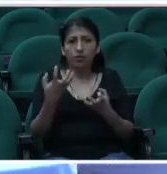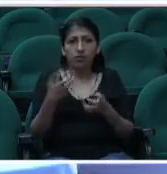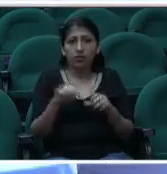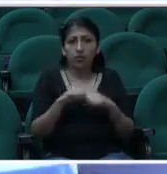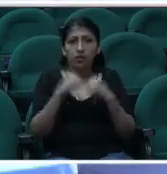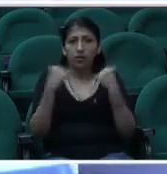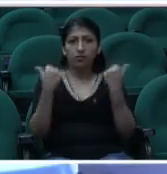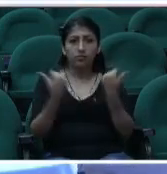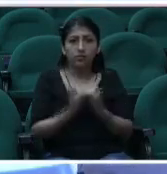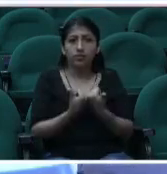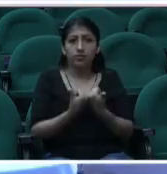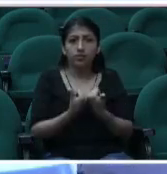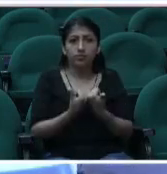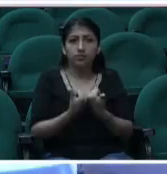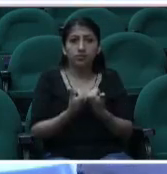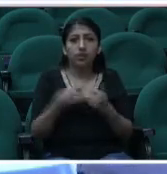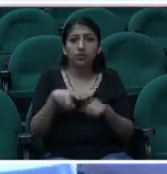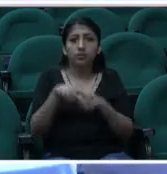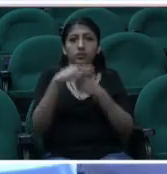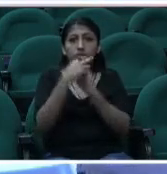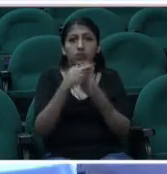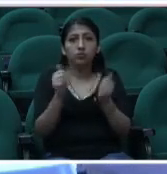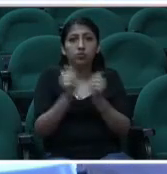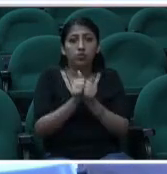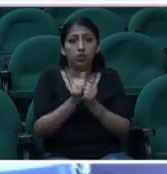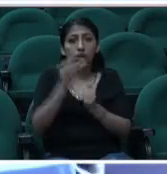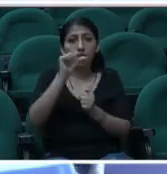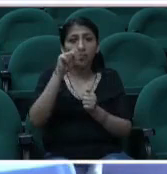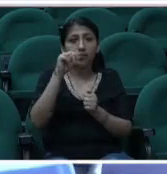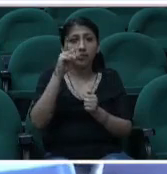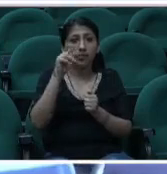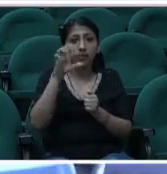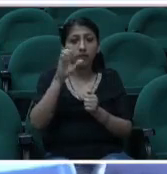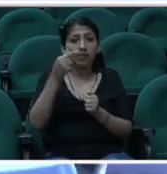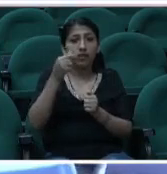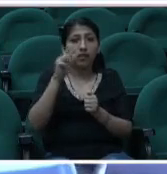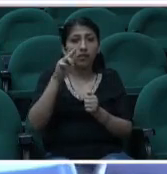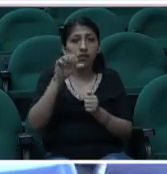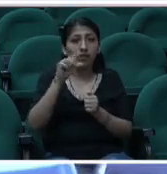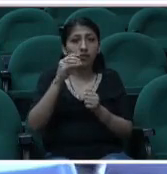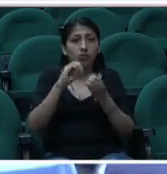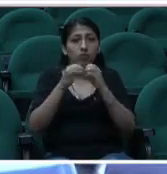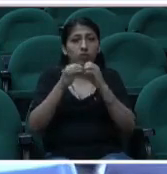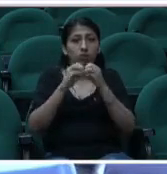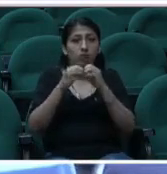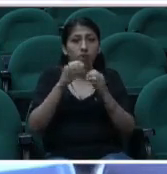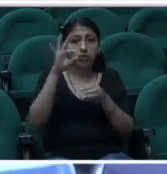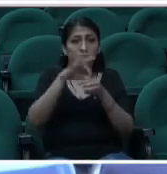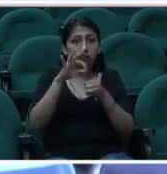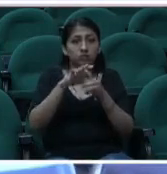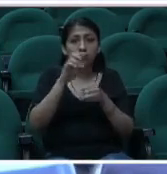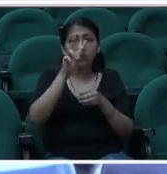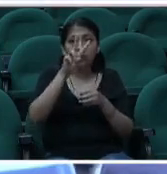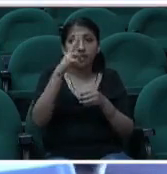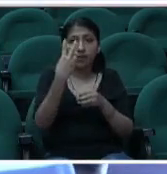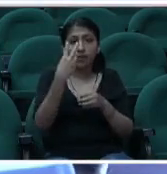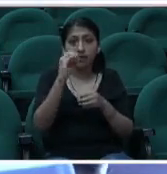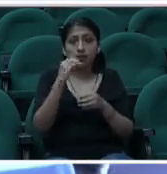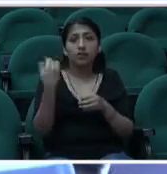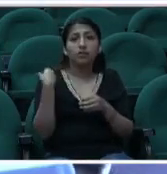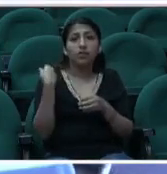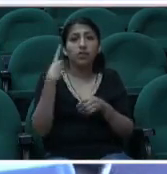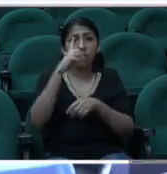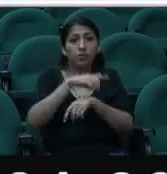ser asambleísta iniciamos con el candidato a andré granda de la lista número 20 tiene un